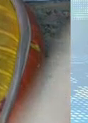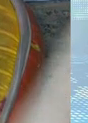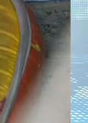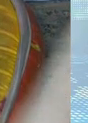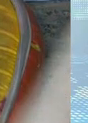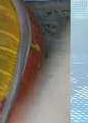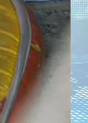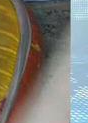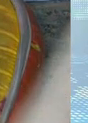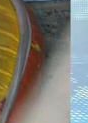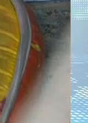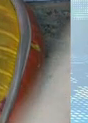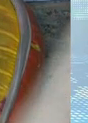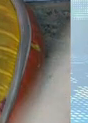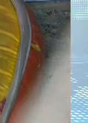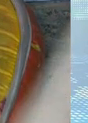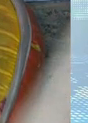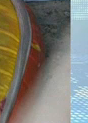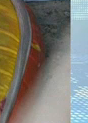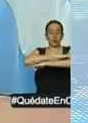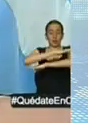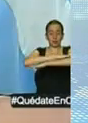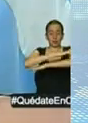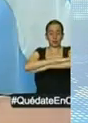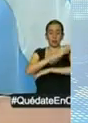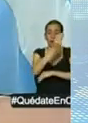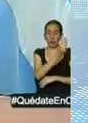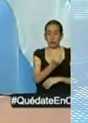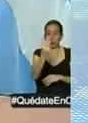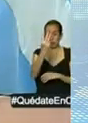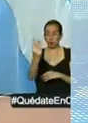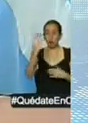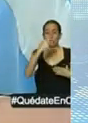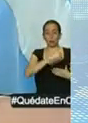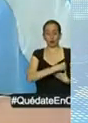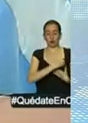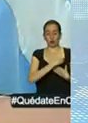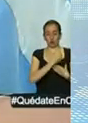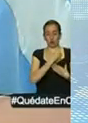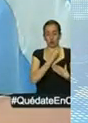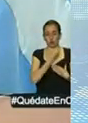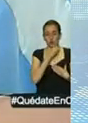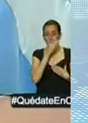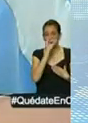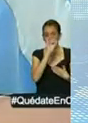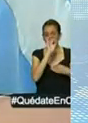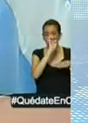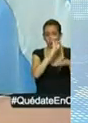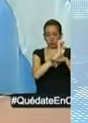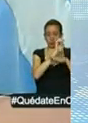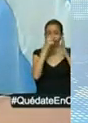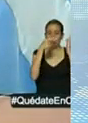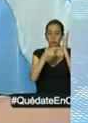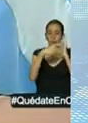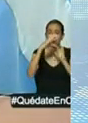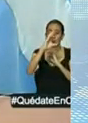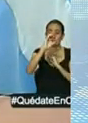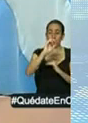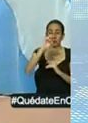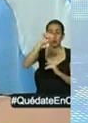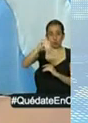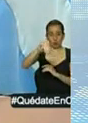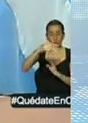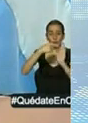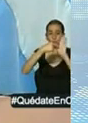tienen cómo enterrarlo. Y los que están vivos, que también andan sub y baja, buscando salud. Esto está duro. Esto está